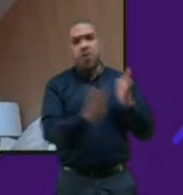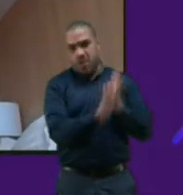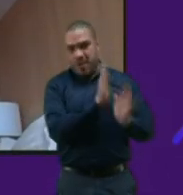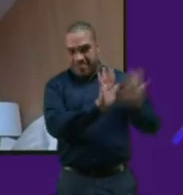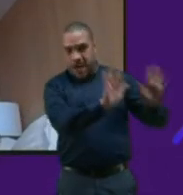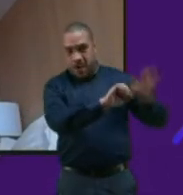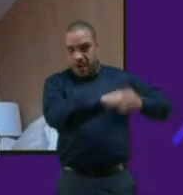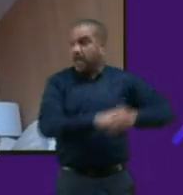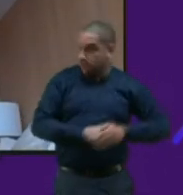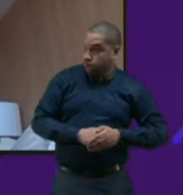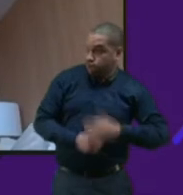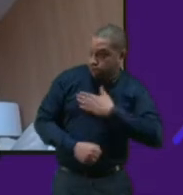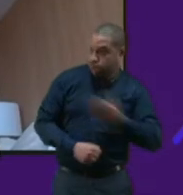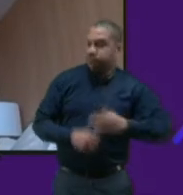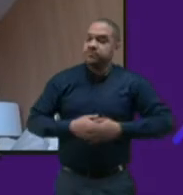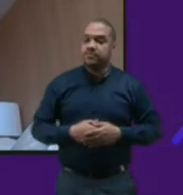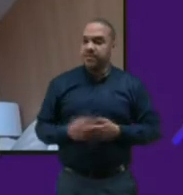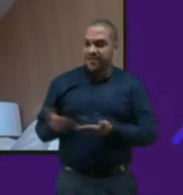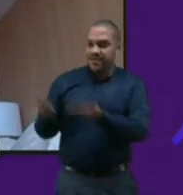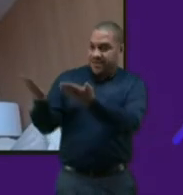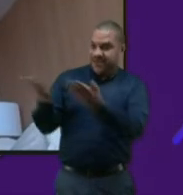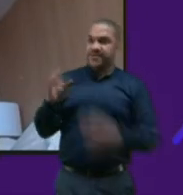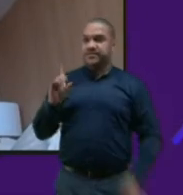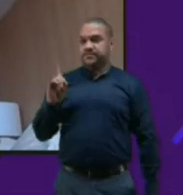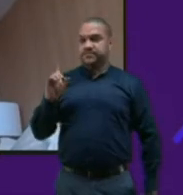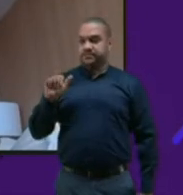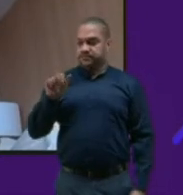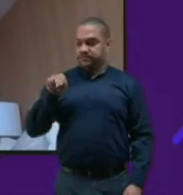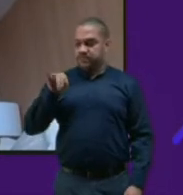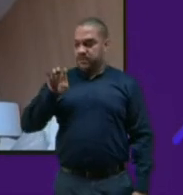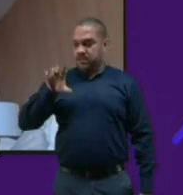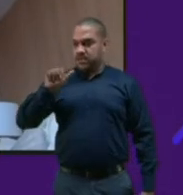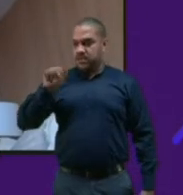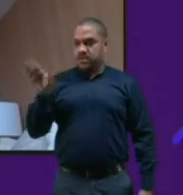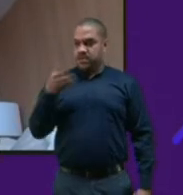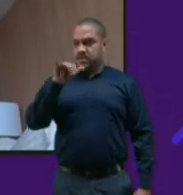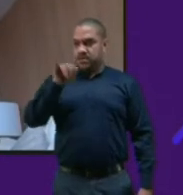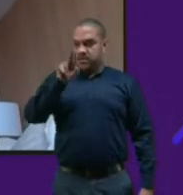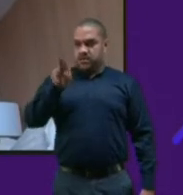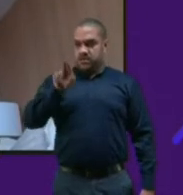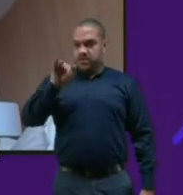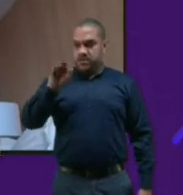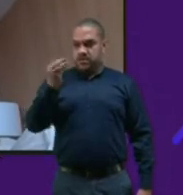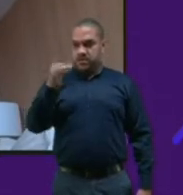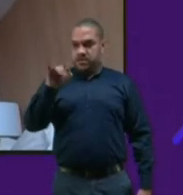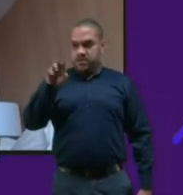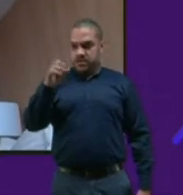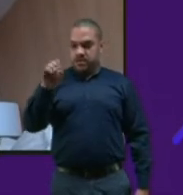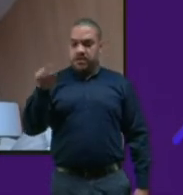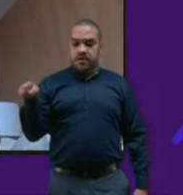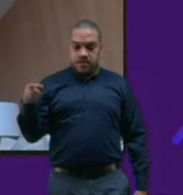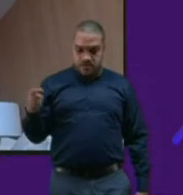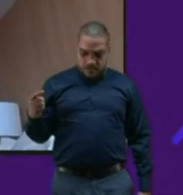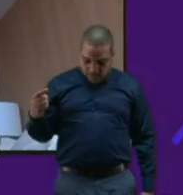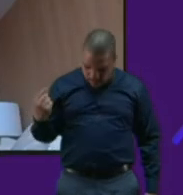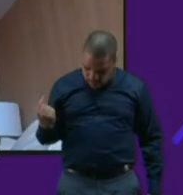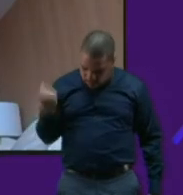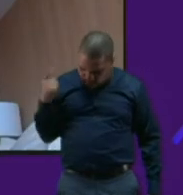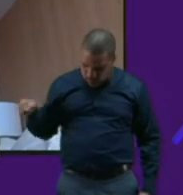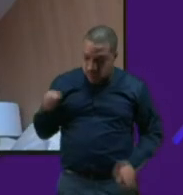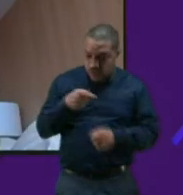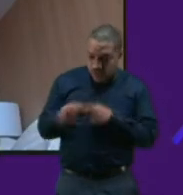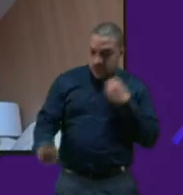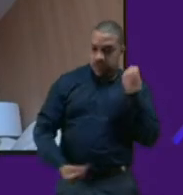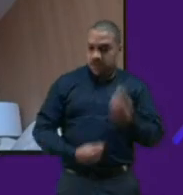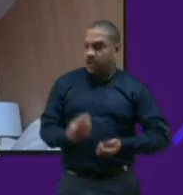Daniela Izquierdo, yo comí con Daniela esta semana, casi que le hice este panel, pero versión